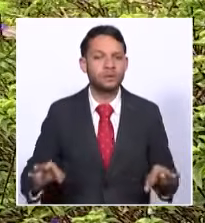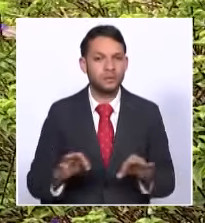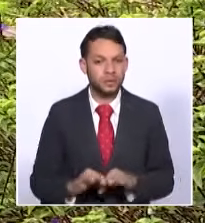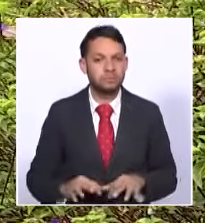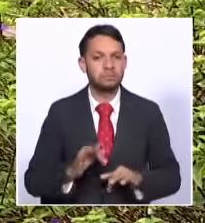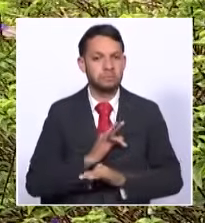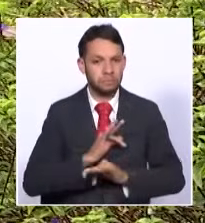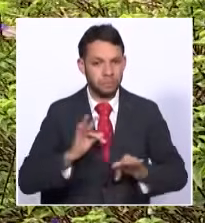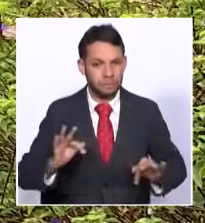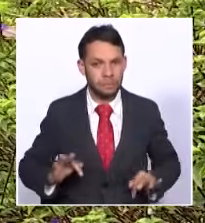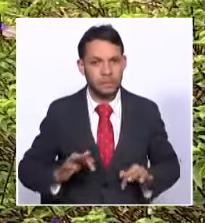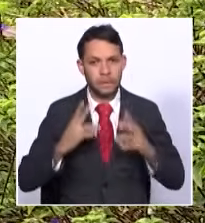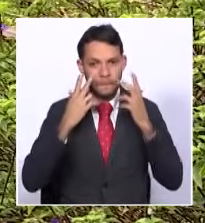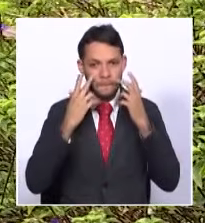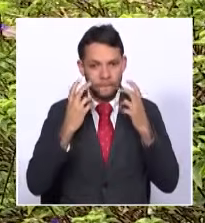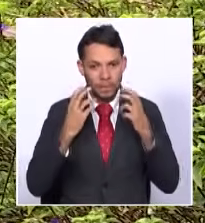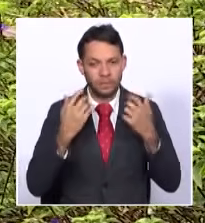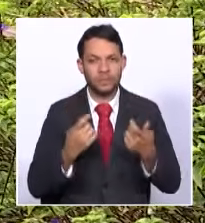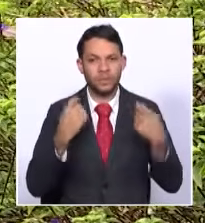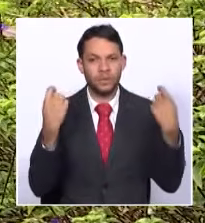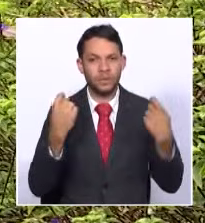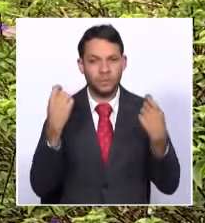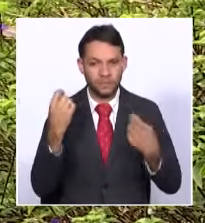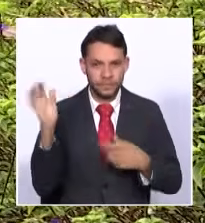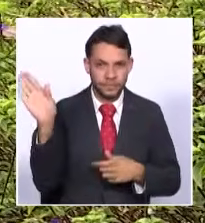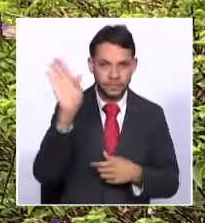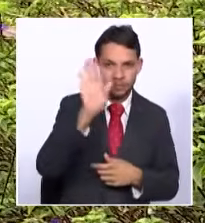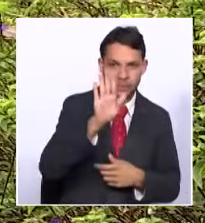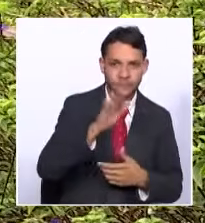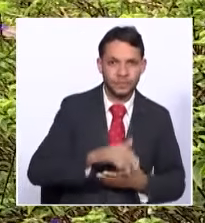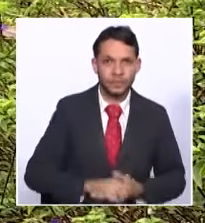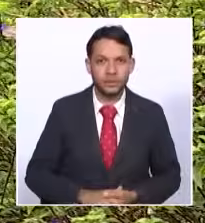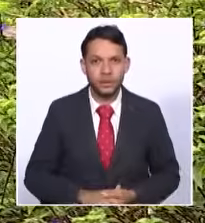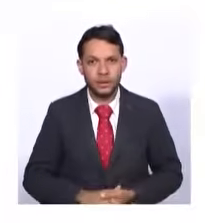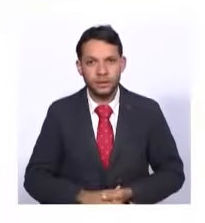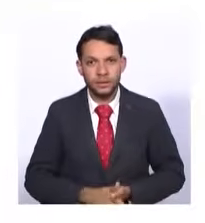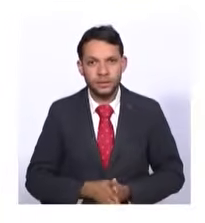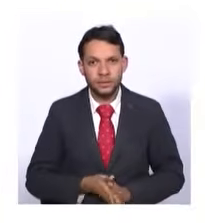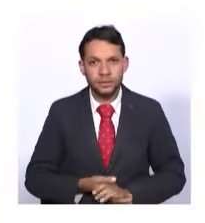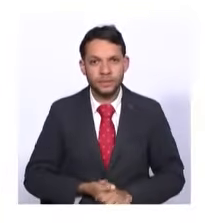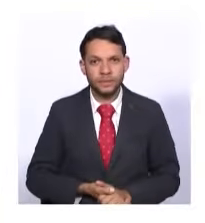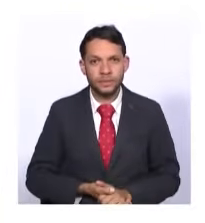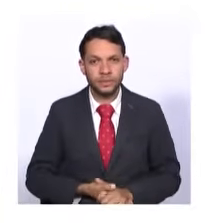tratamientos maravillosos. Ya regresamos después de este corte comerciales.